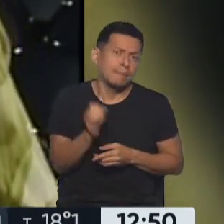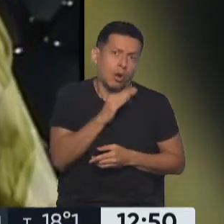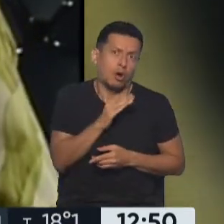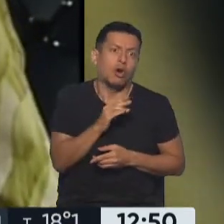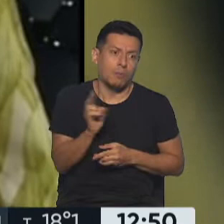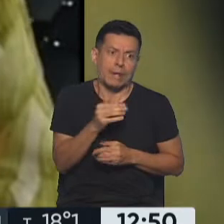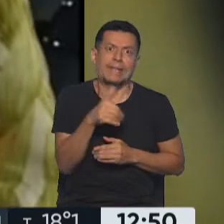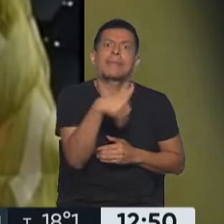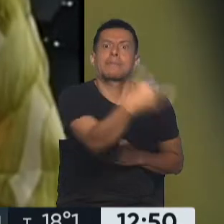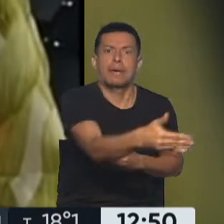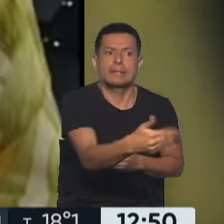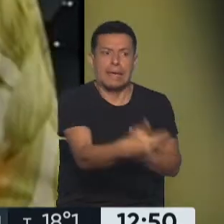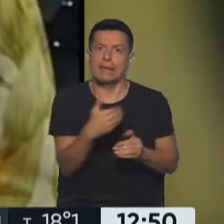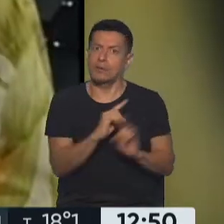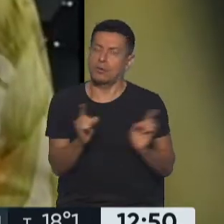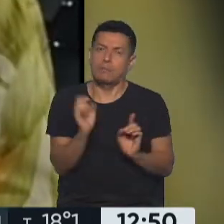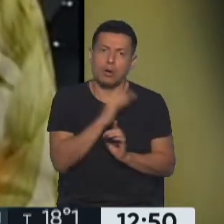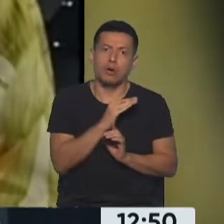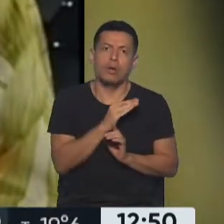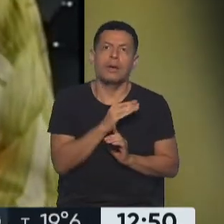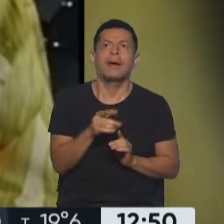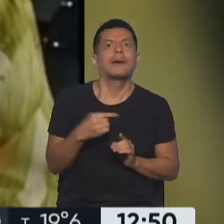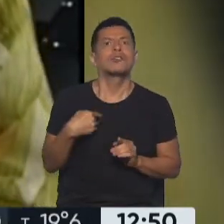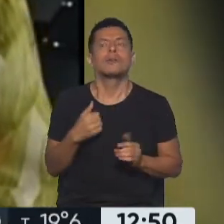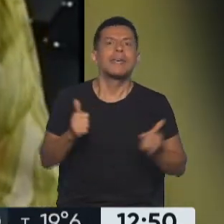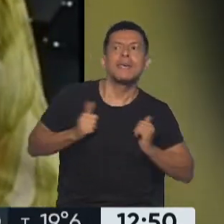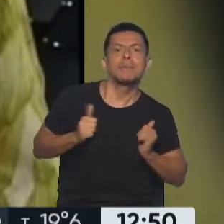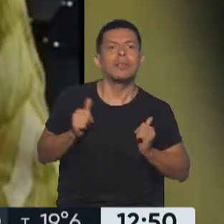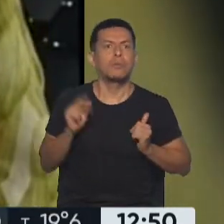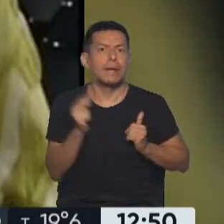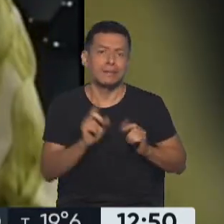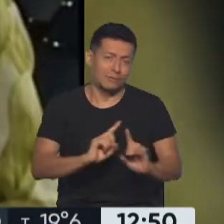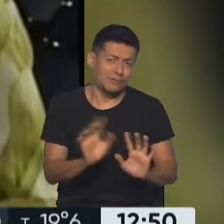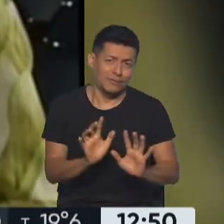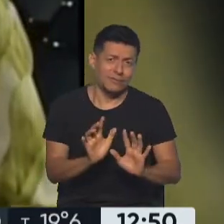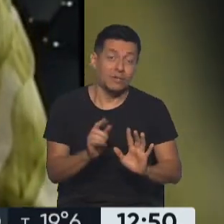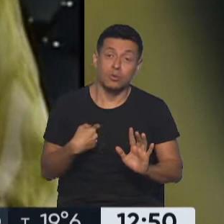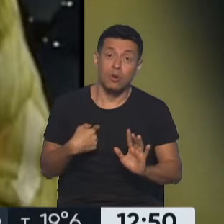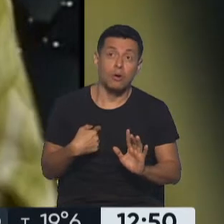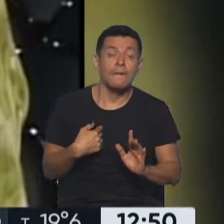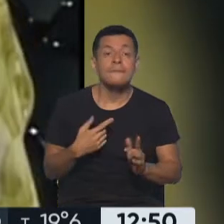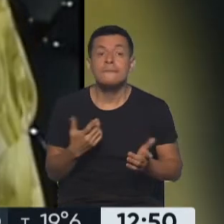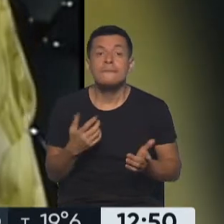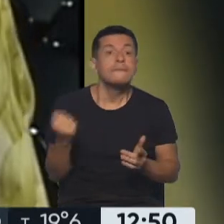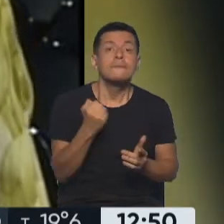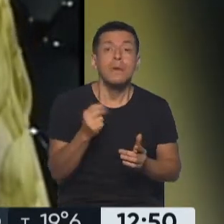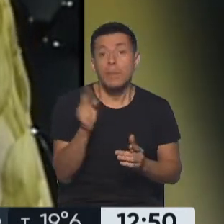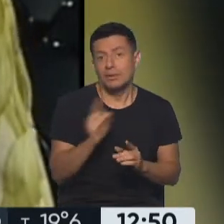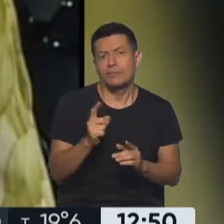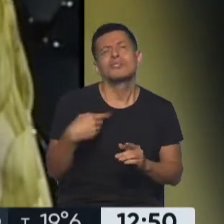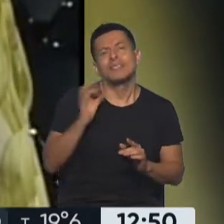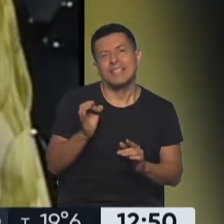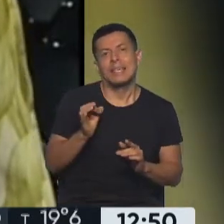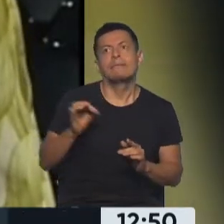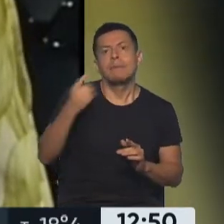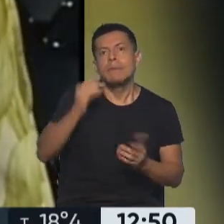desde luego. Porque no, nadie está diciendo, ay, estoy esperando, que no, eso no. Yo no me la espero un corno, pero también sé que no soy inmortal. O sea